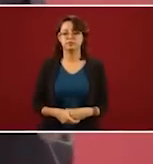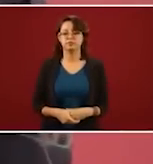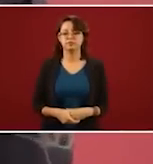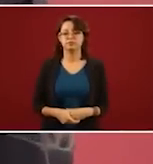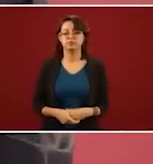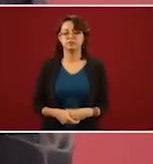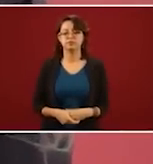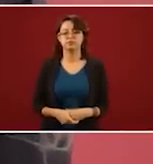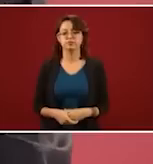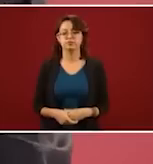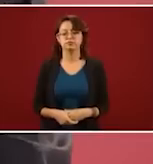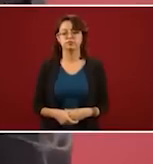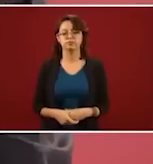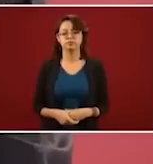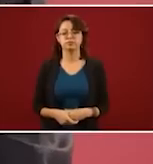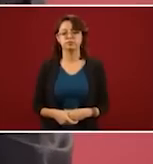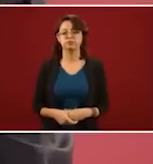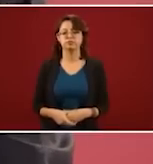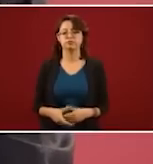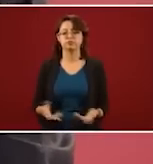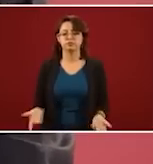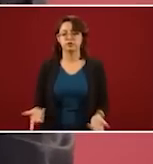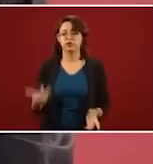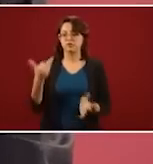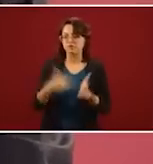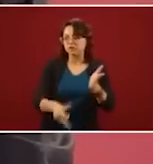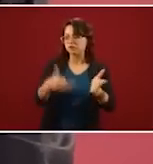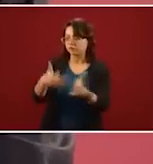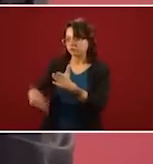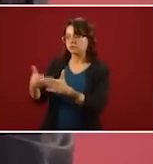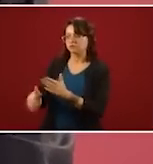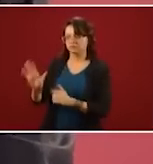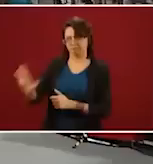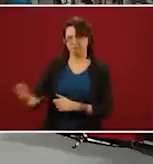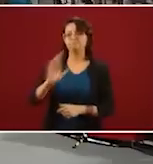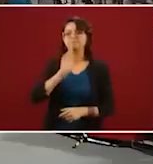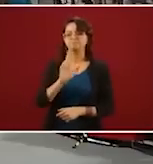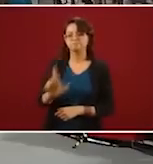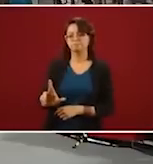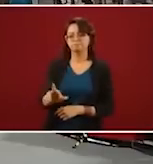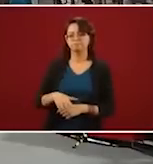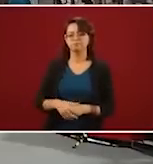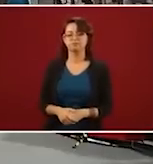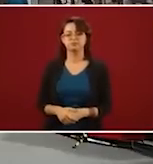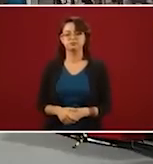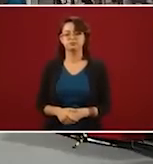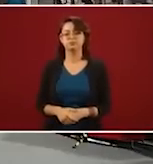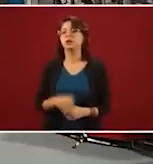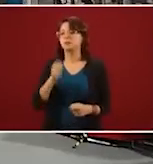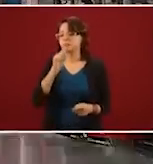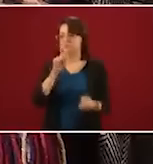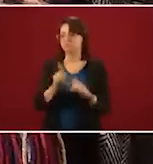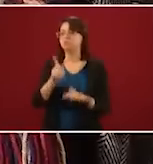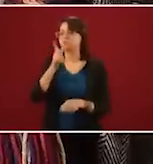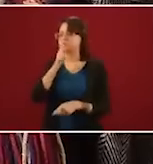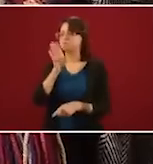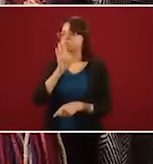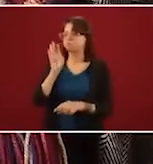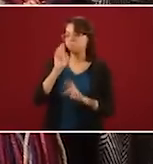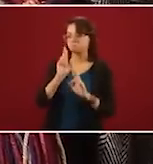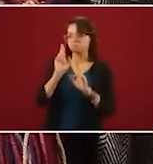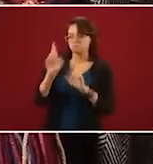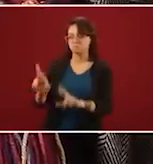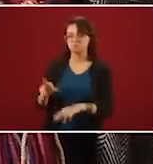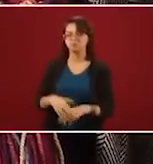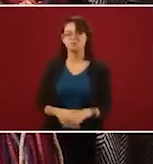respuesta a la demanda de los niños ¿Sería y removido de sus padres. ¿Sería removido de su cargo